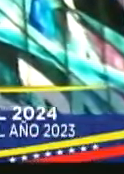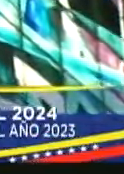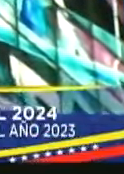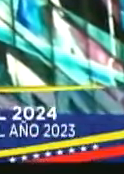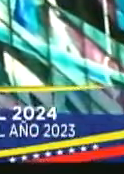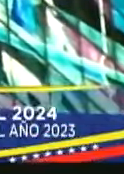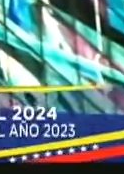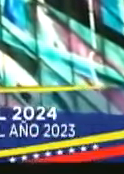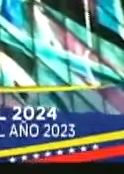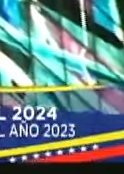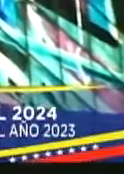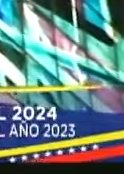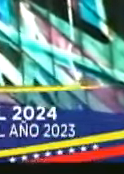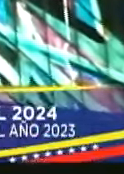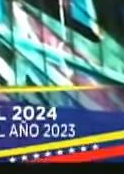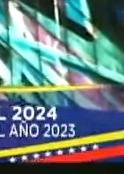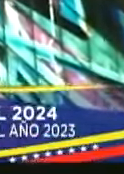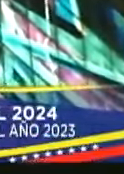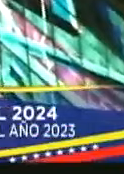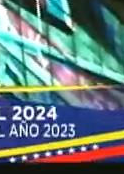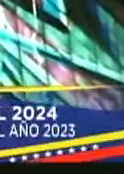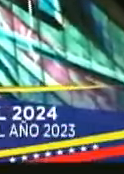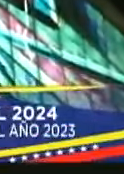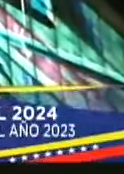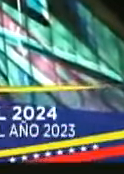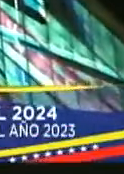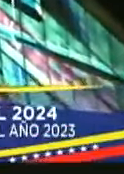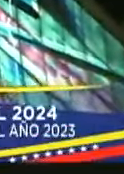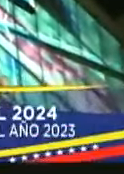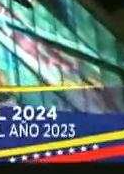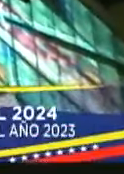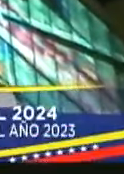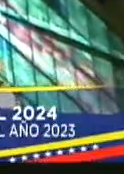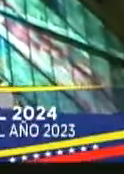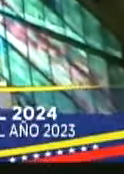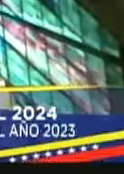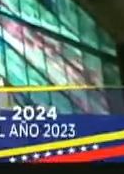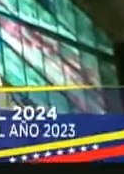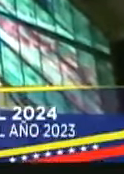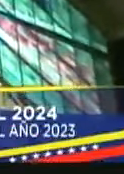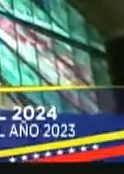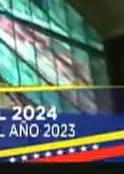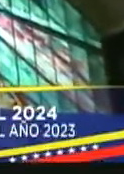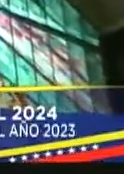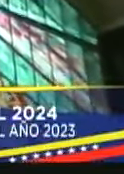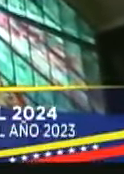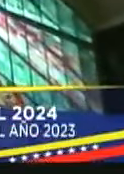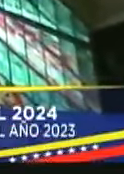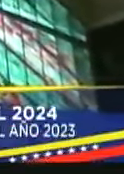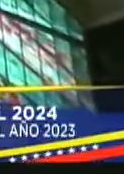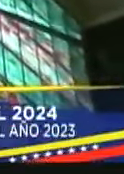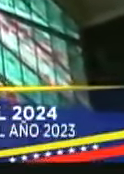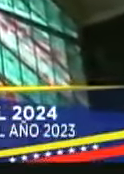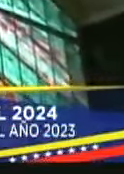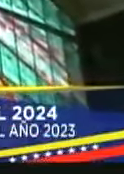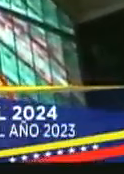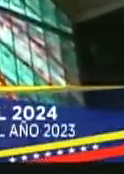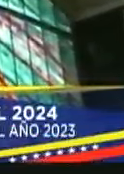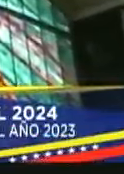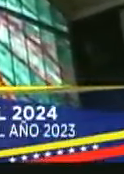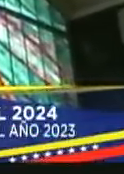vicisitudes que le toquen en la vida a base de su conciencia, a los principios de la humanidad y en la fortaleza de nuestra Constitución.